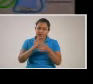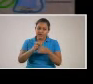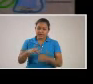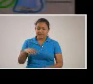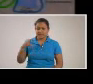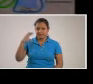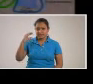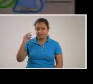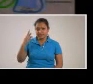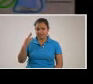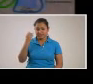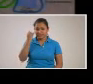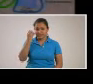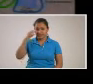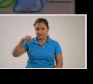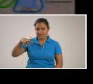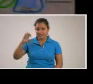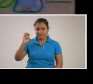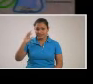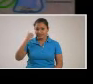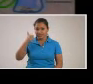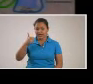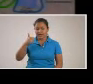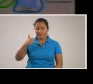Entonces, ¿qué fue lo que pasó? Crimea